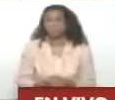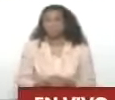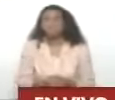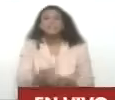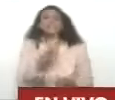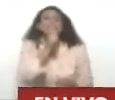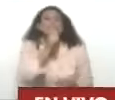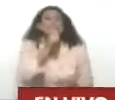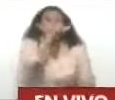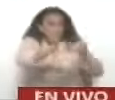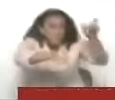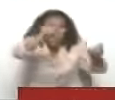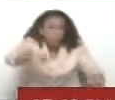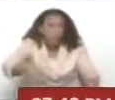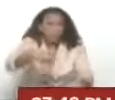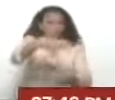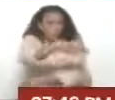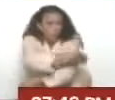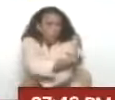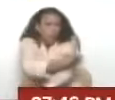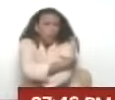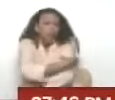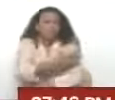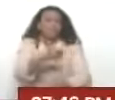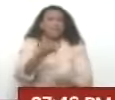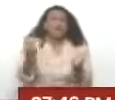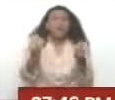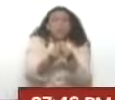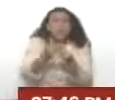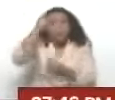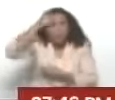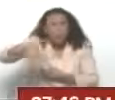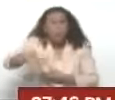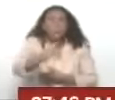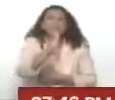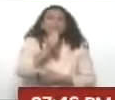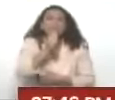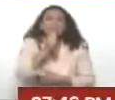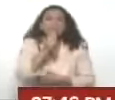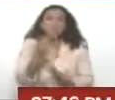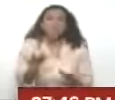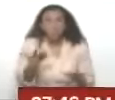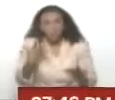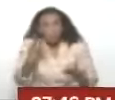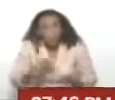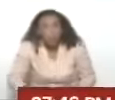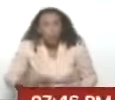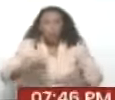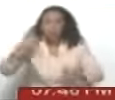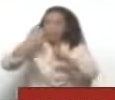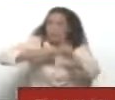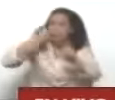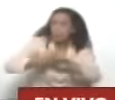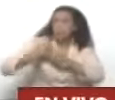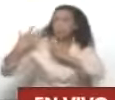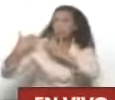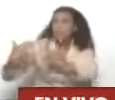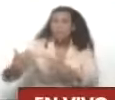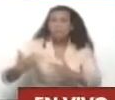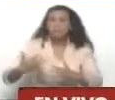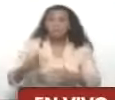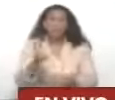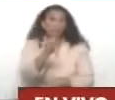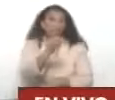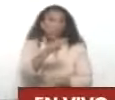¿Quién de los patarucos ha estado al lado del pueblo en sus dolores, en sus luchas, en sus esperanzas?